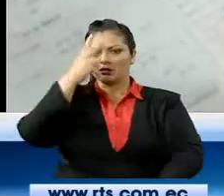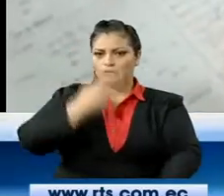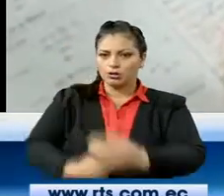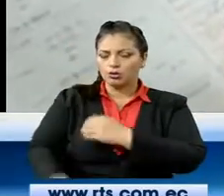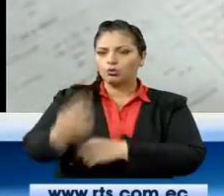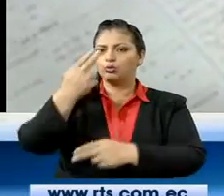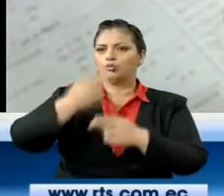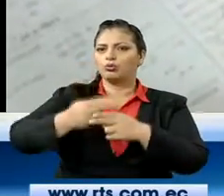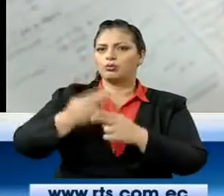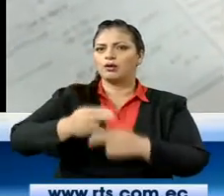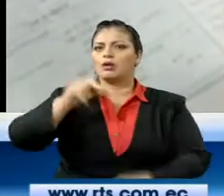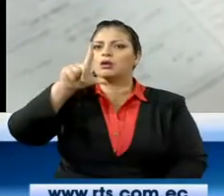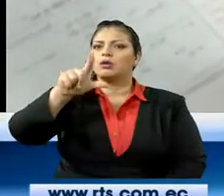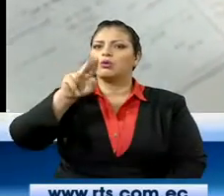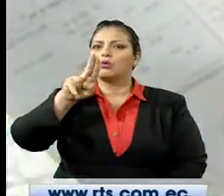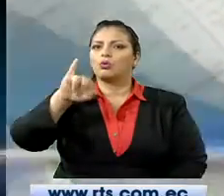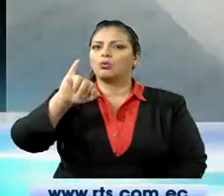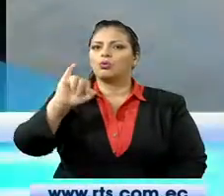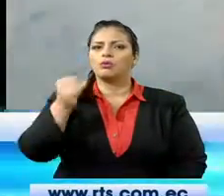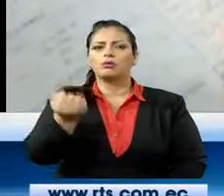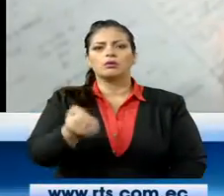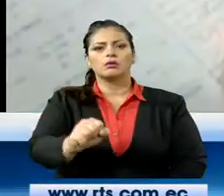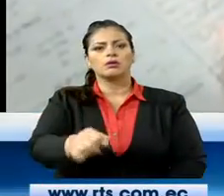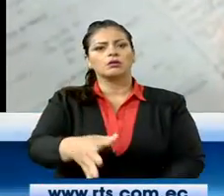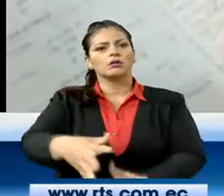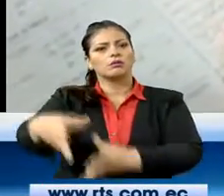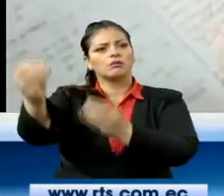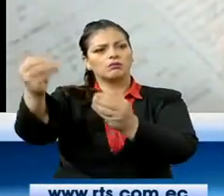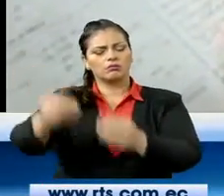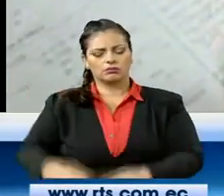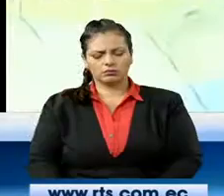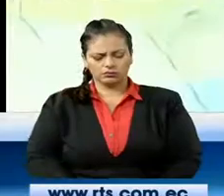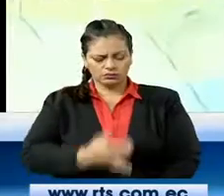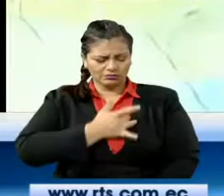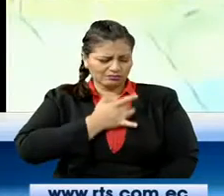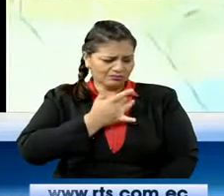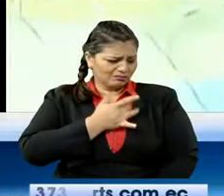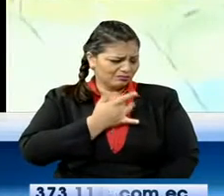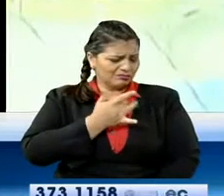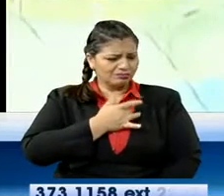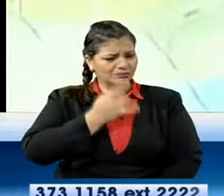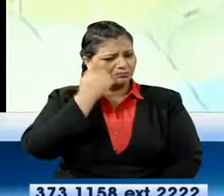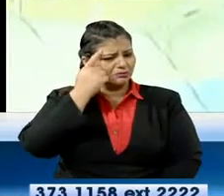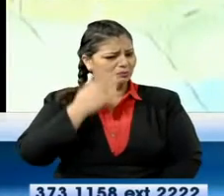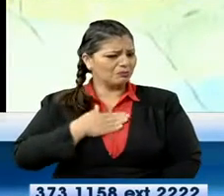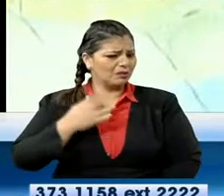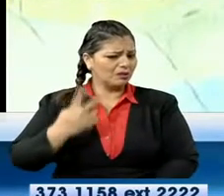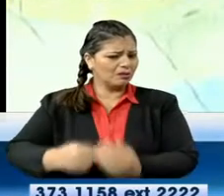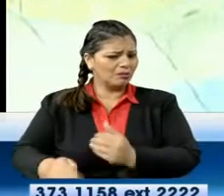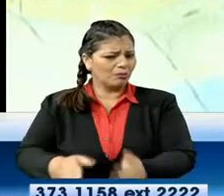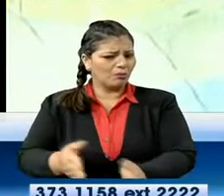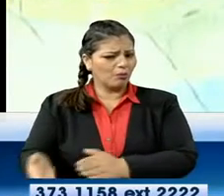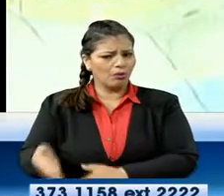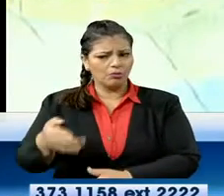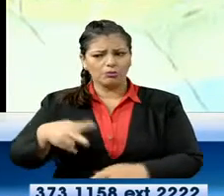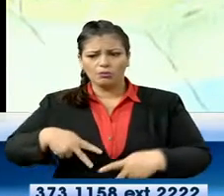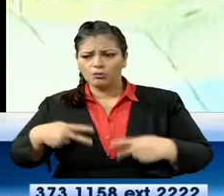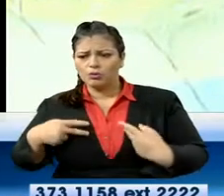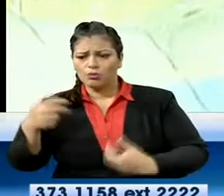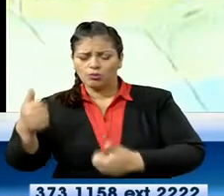Mi corazón me ha dicho muchas cosas. Entre vivo y muerto lo pienso vivo. Pero créalo que me fui una vez